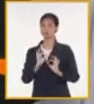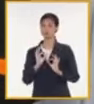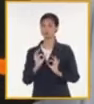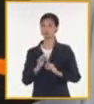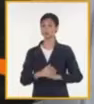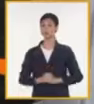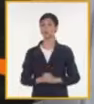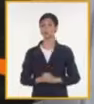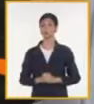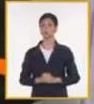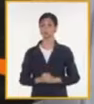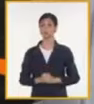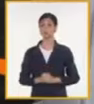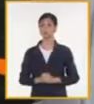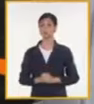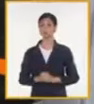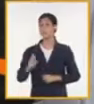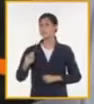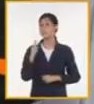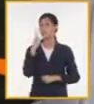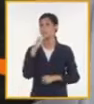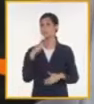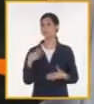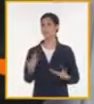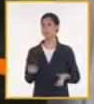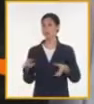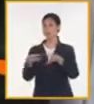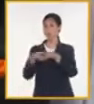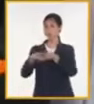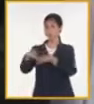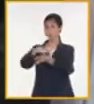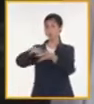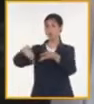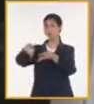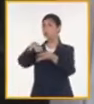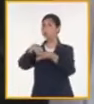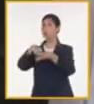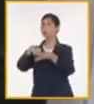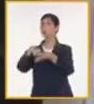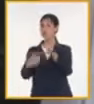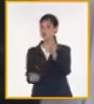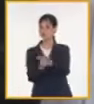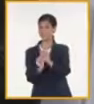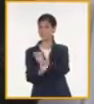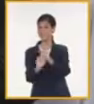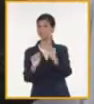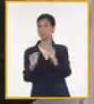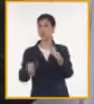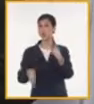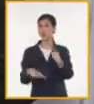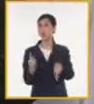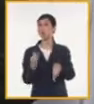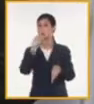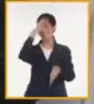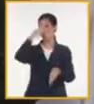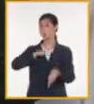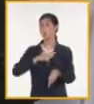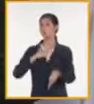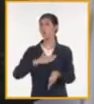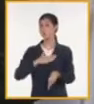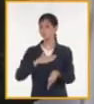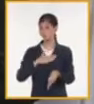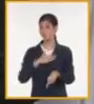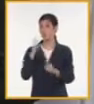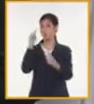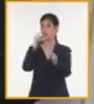lugar a partir de un grupo de actos visto una escalada terrorista contra instalaciones turísticas en nuestro país y